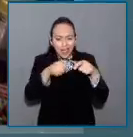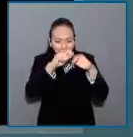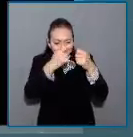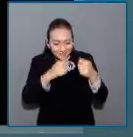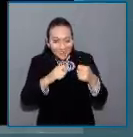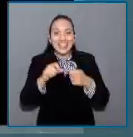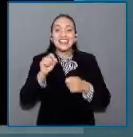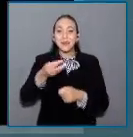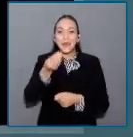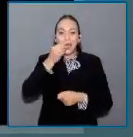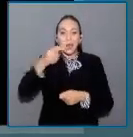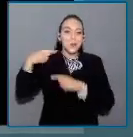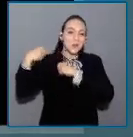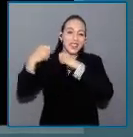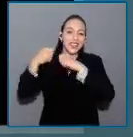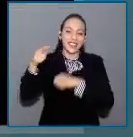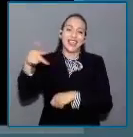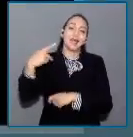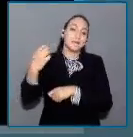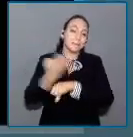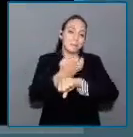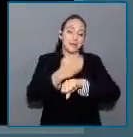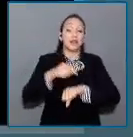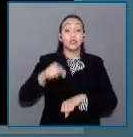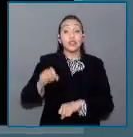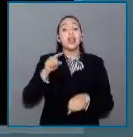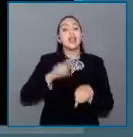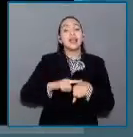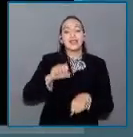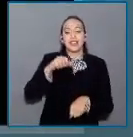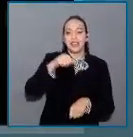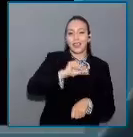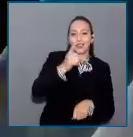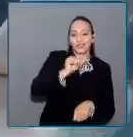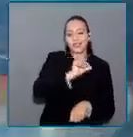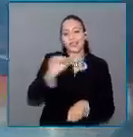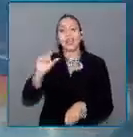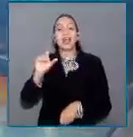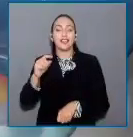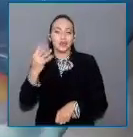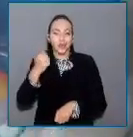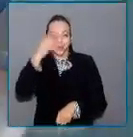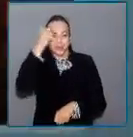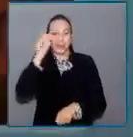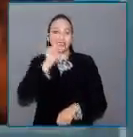estados. Este fin de semana de 11 a 21 horas, entrada libre.